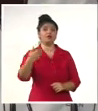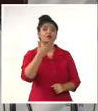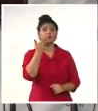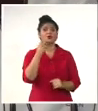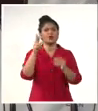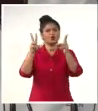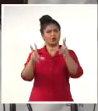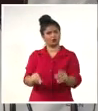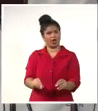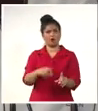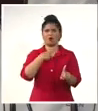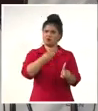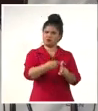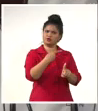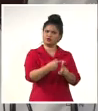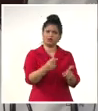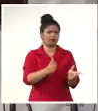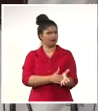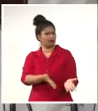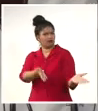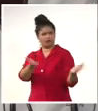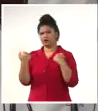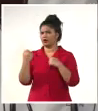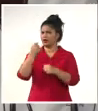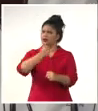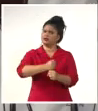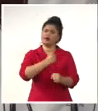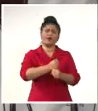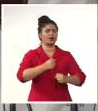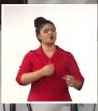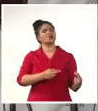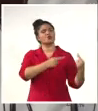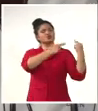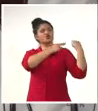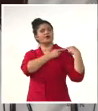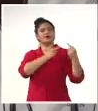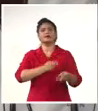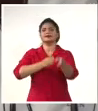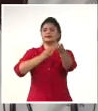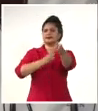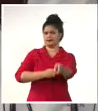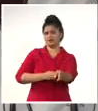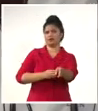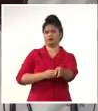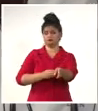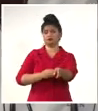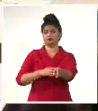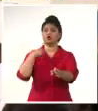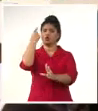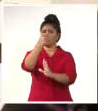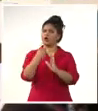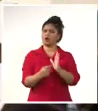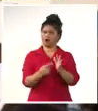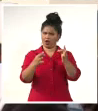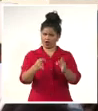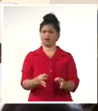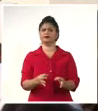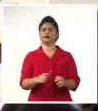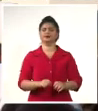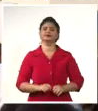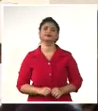tiempo, es imprescindible actuar con responsabilidad, con seriedad y con disciplina.